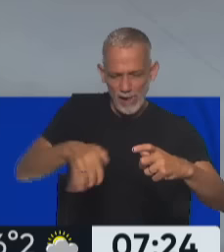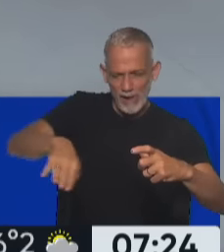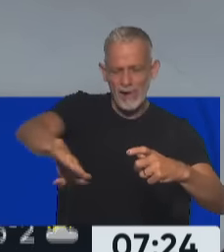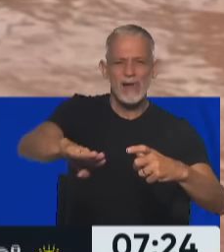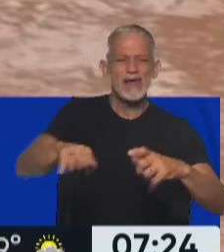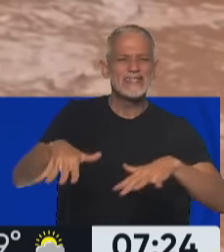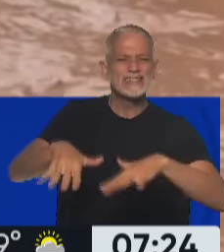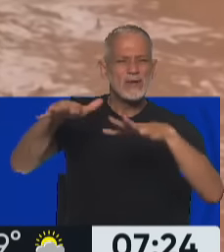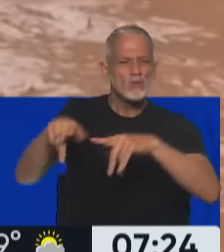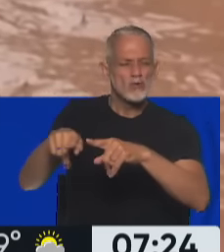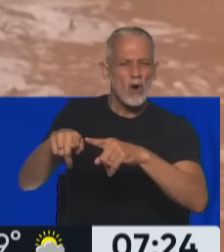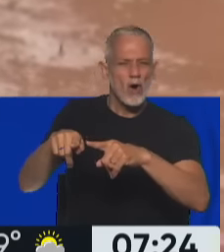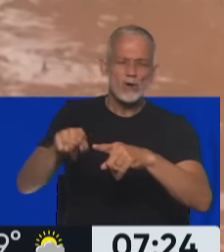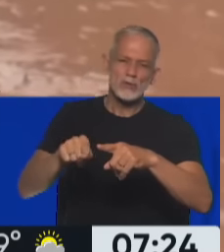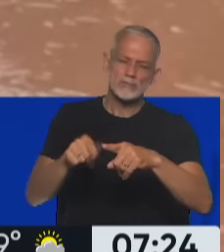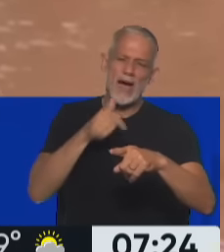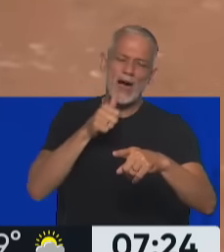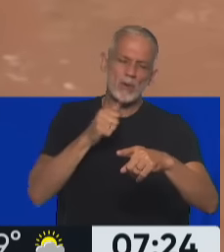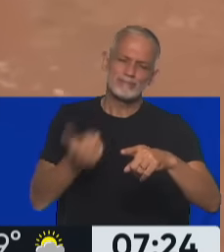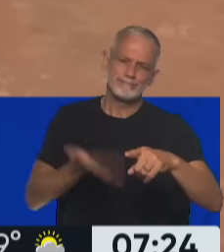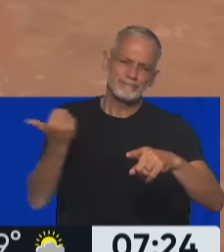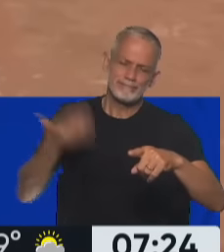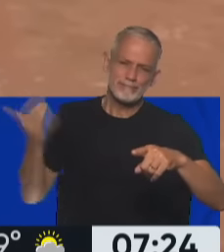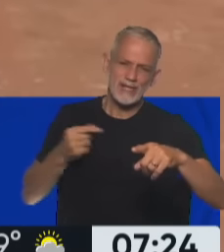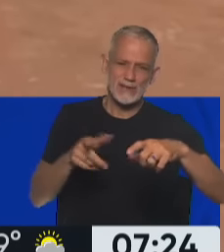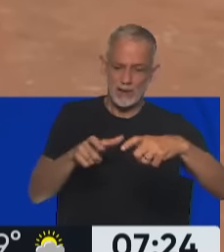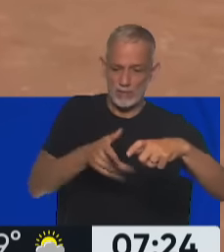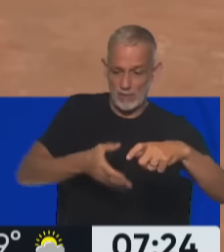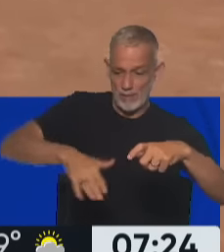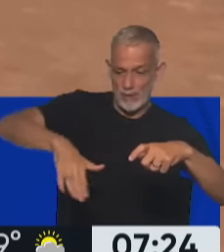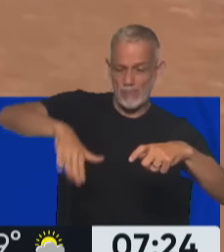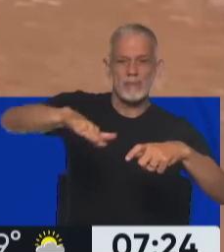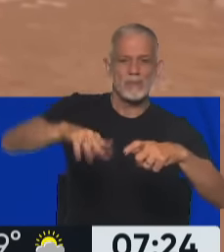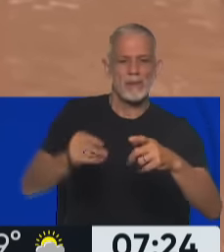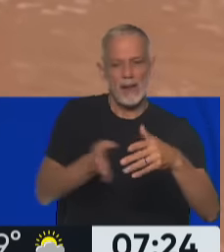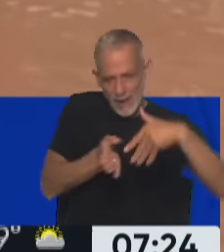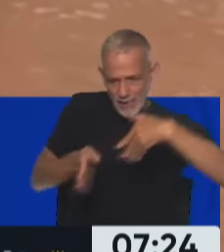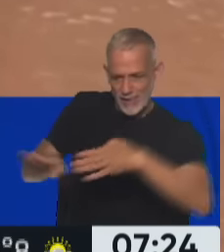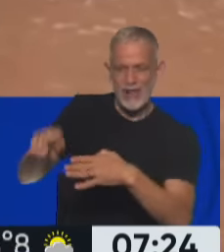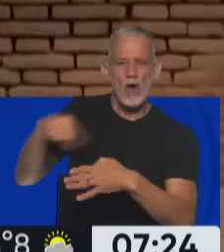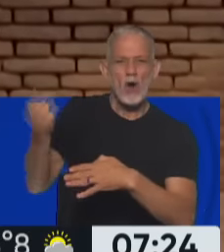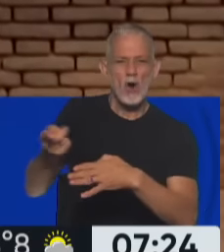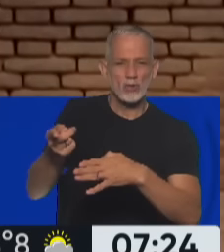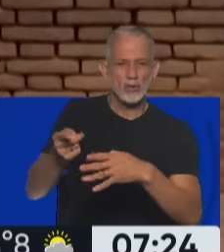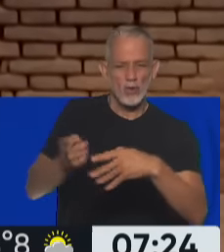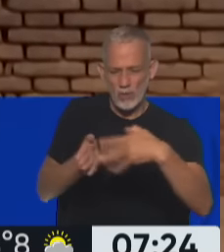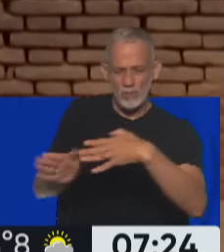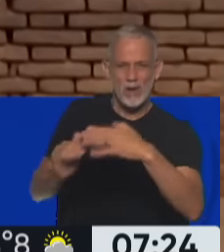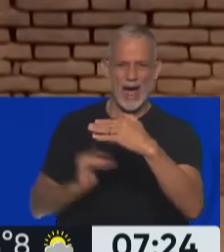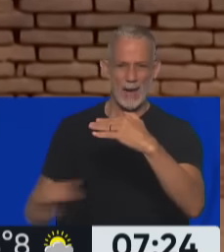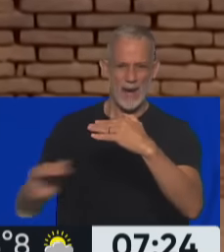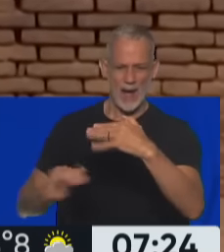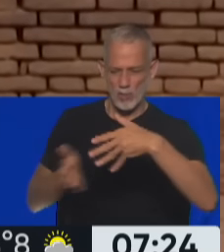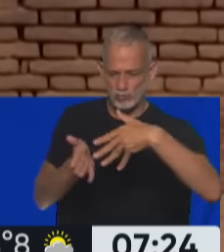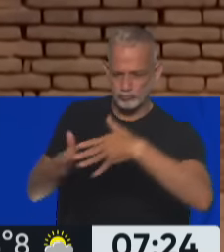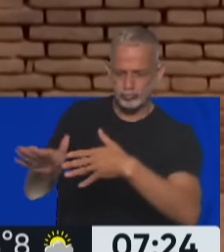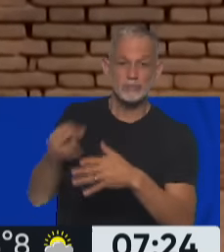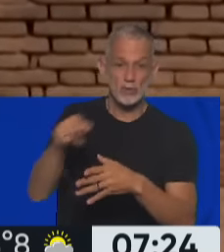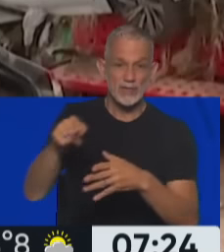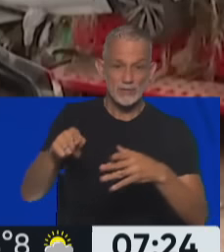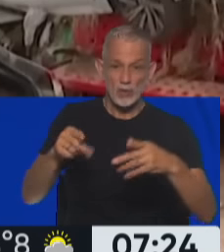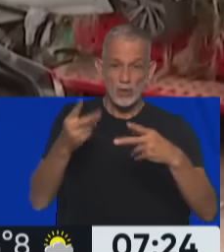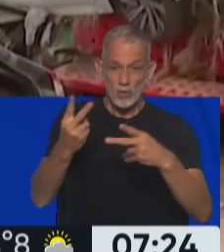entonces se quitaron todo el agua justamente para que no se vuelva a pasar y luego hicieron otro cauce abajo. Entonces todos esos